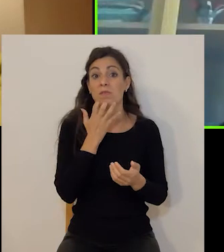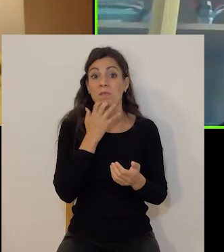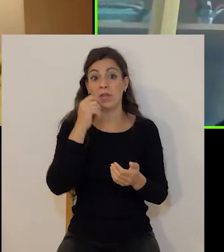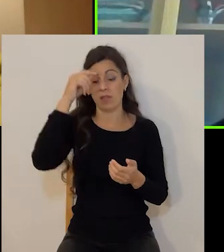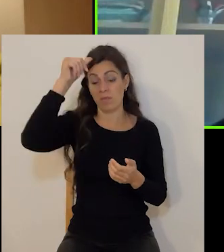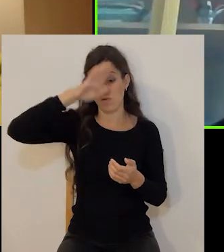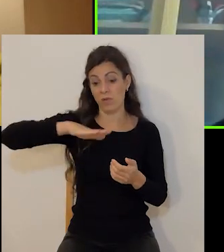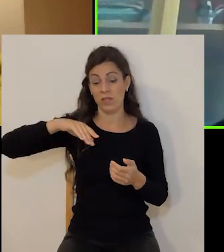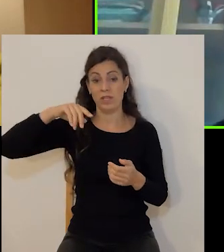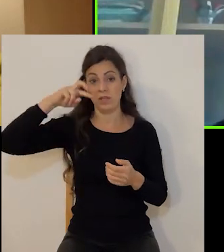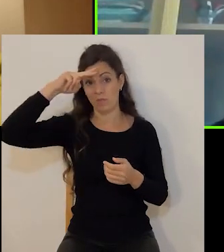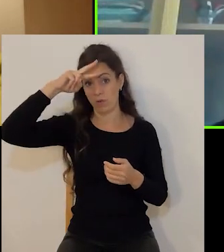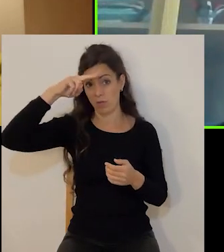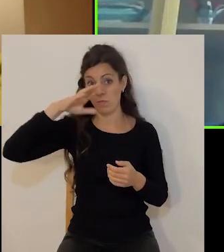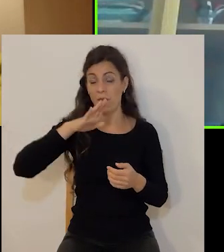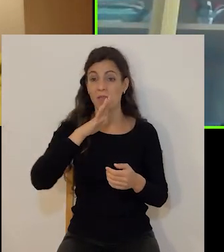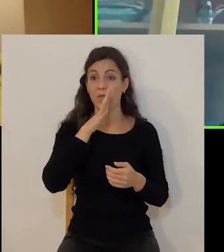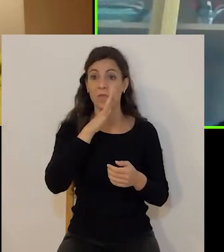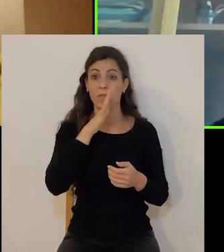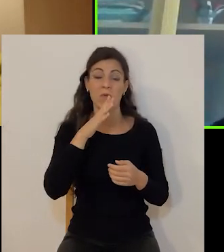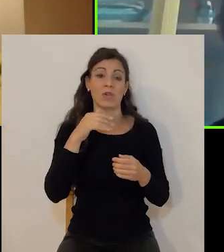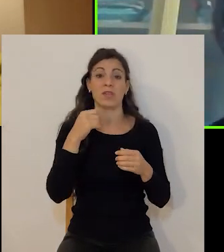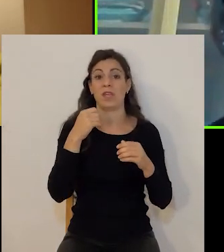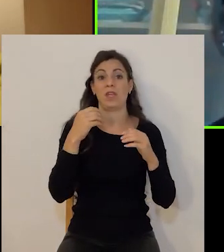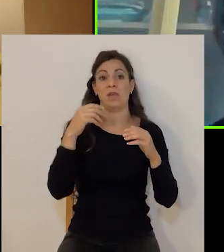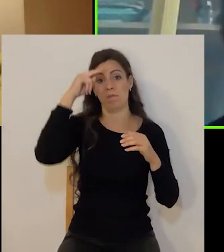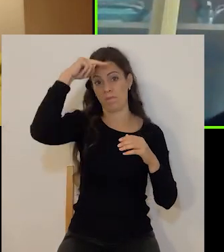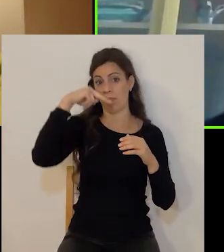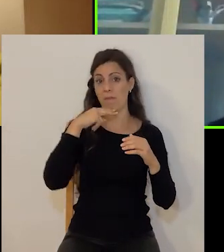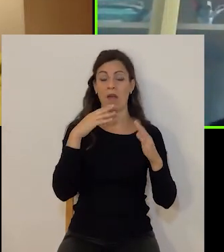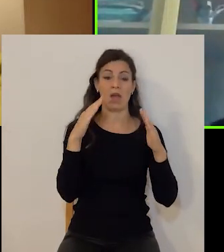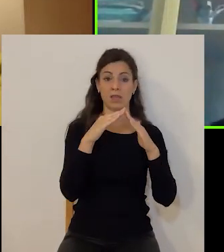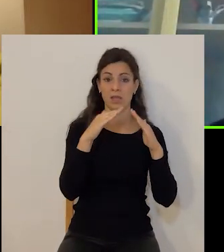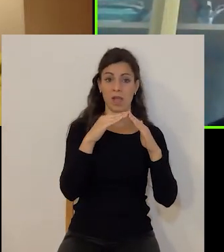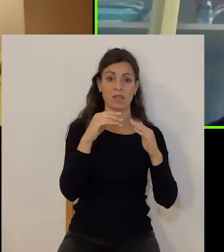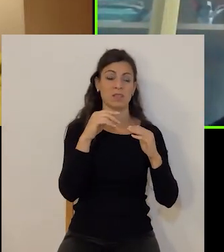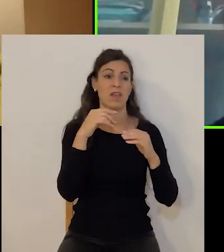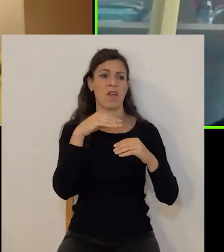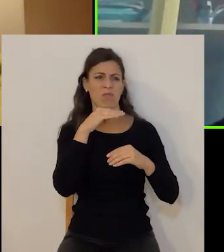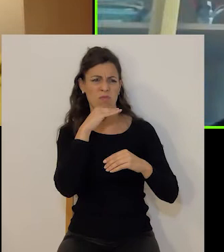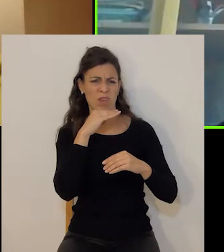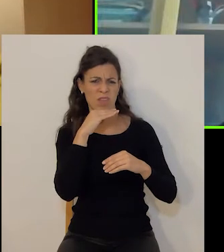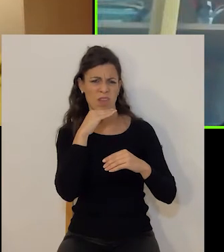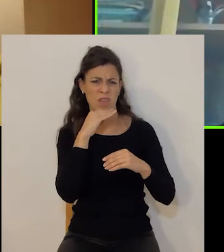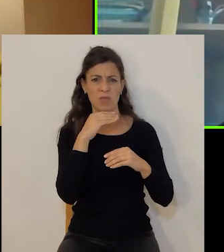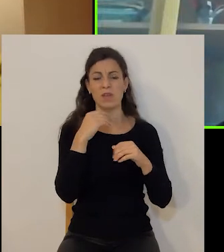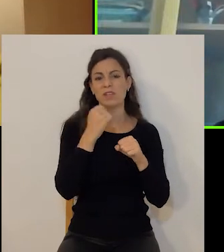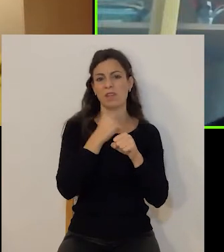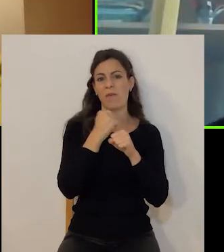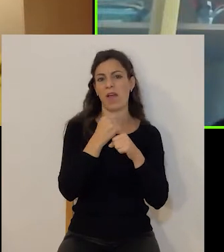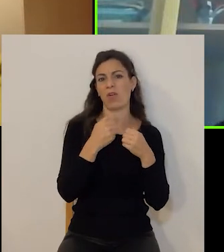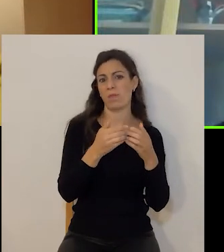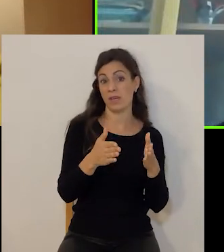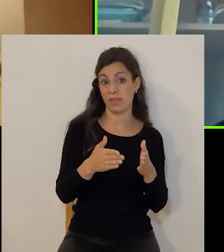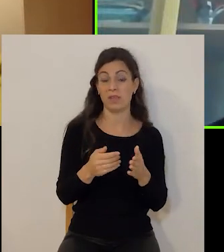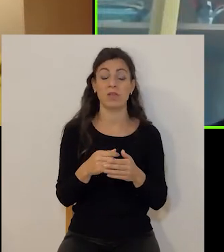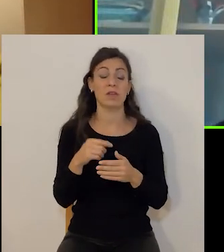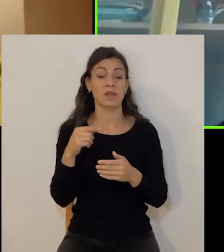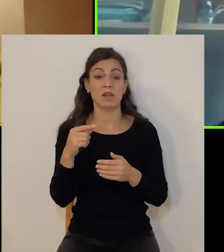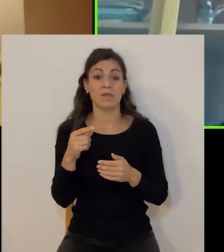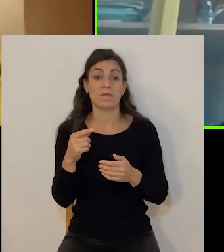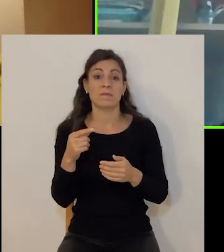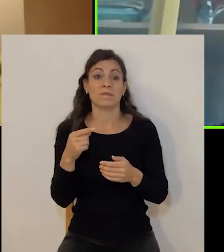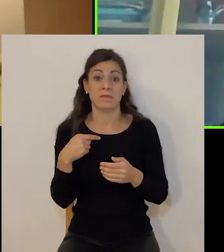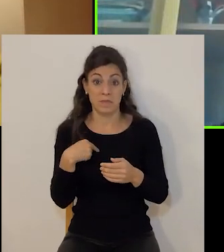perdido el trabajo, mi padre está en un ERTE, está todo el día en casa, está enfadado, lo veo enfadado, le veo irascible. Hay que decírselo, estoy